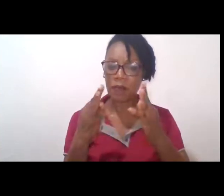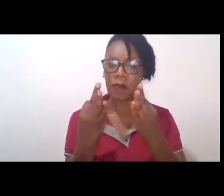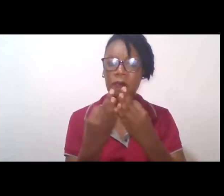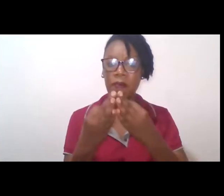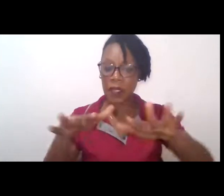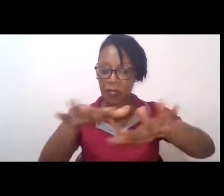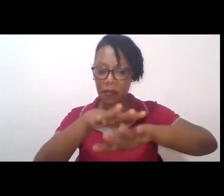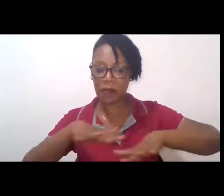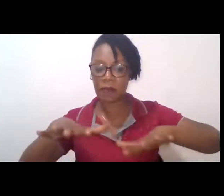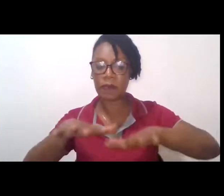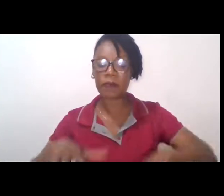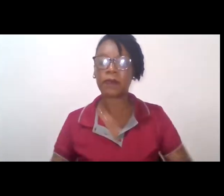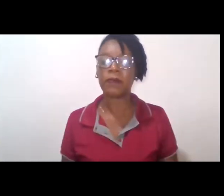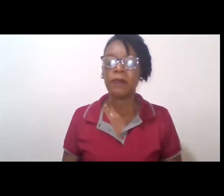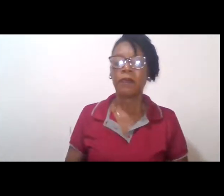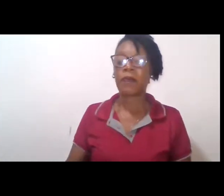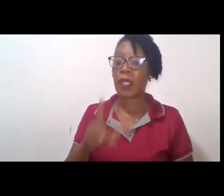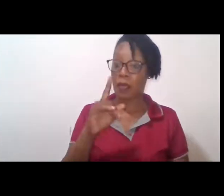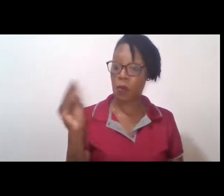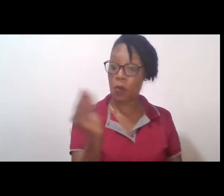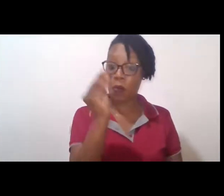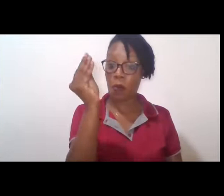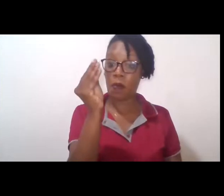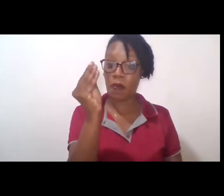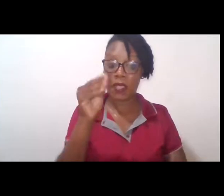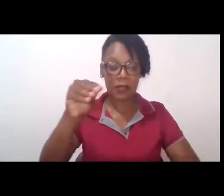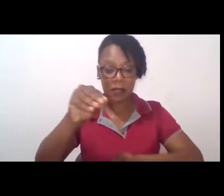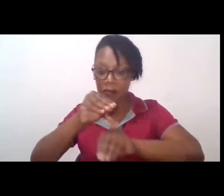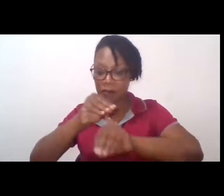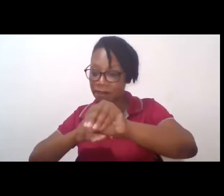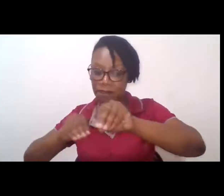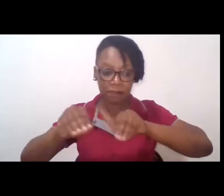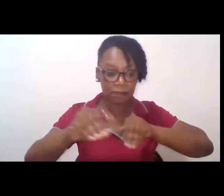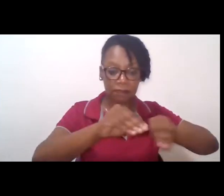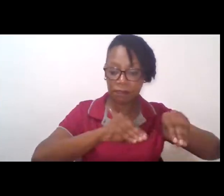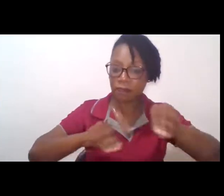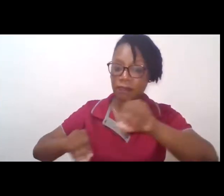escenario. Entonces, un muchacho o un niño que se esté cambiando constantemente